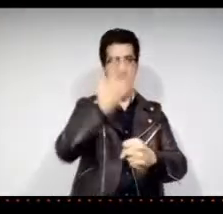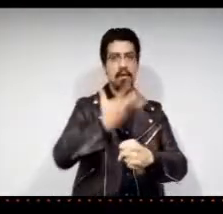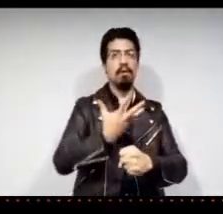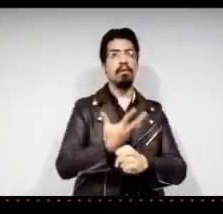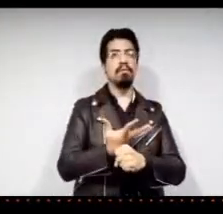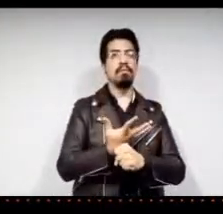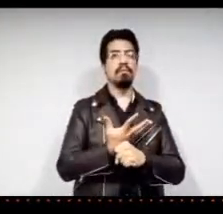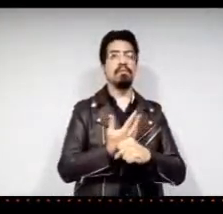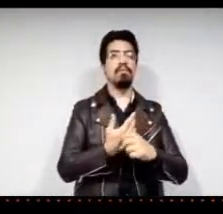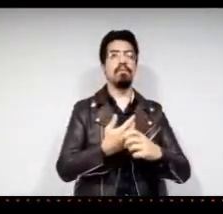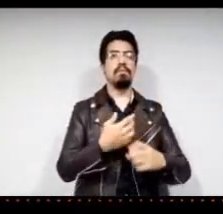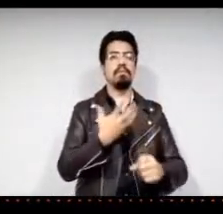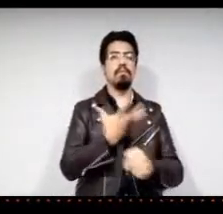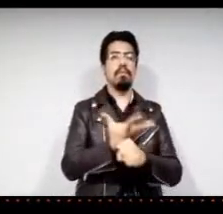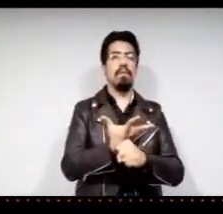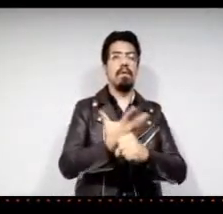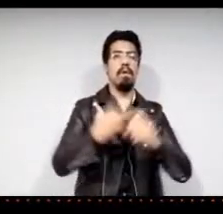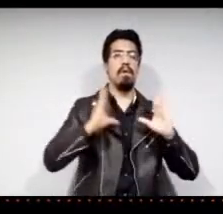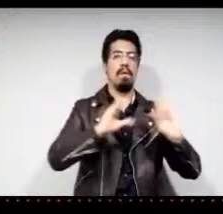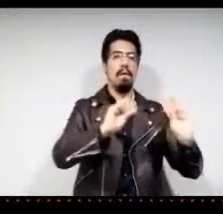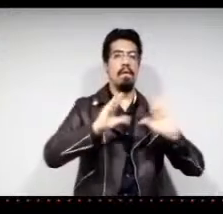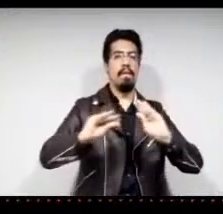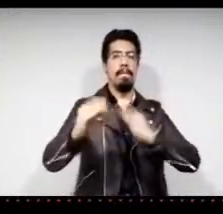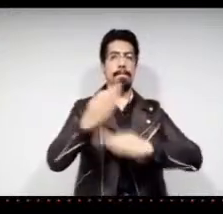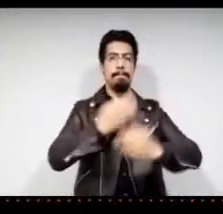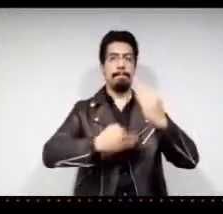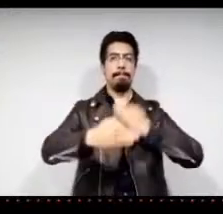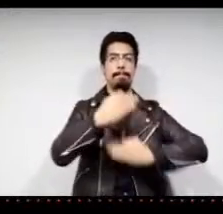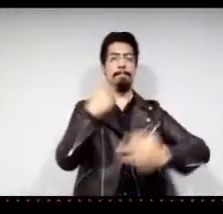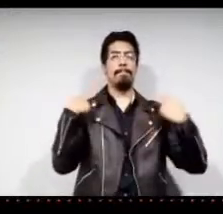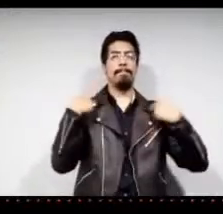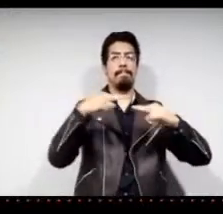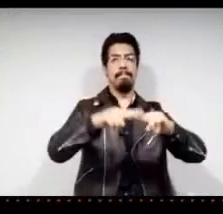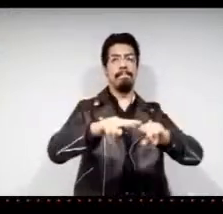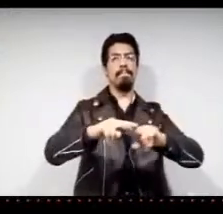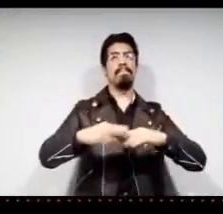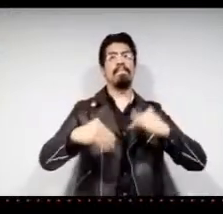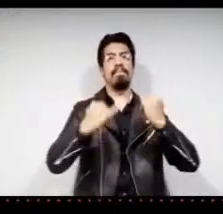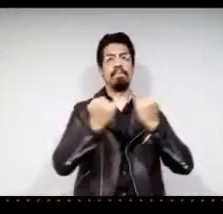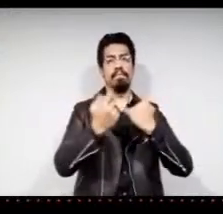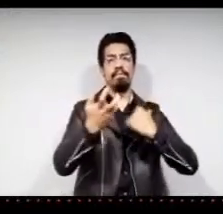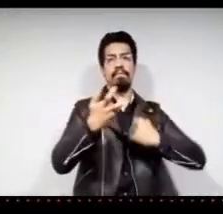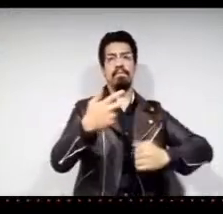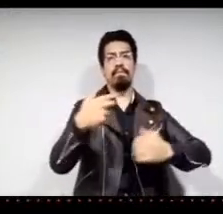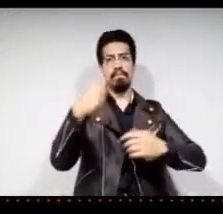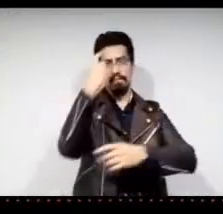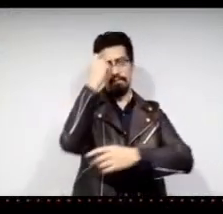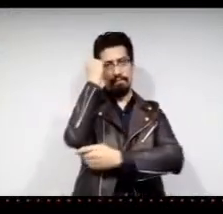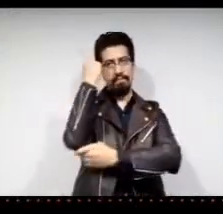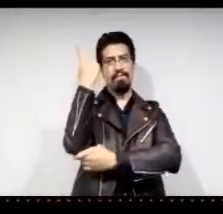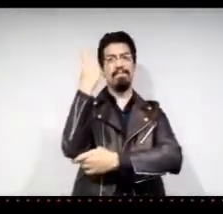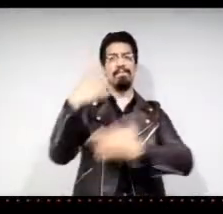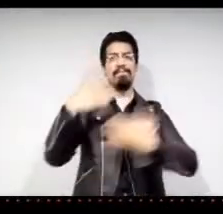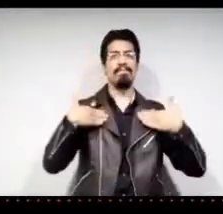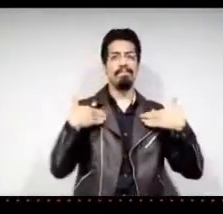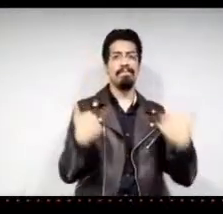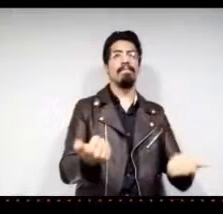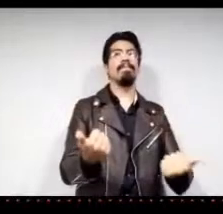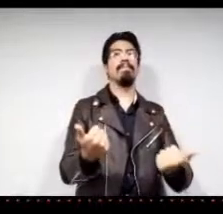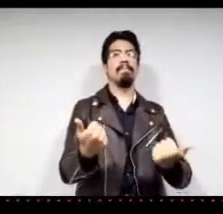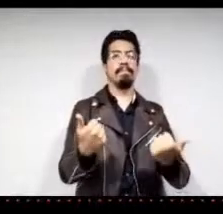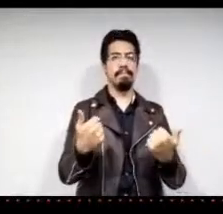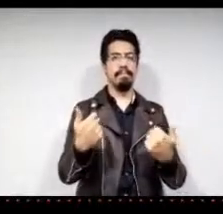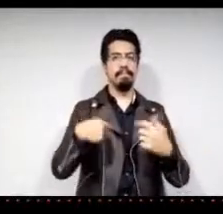los docentes. Y entonces entendimos que esa formación dista únicamente de